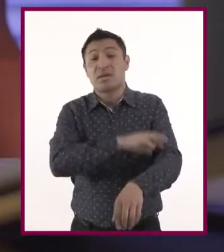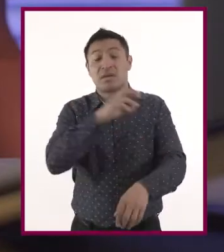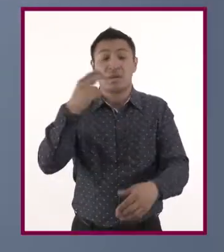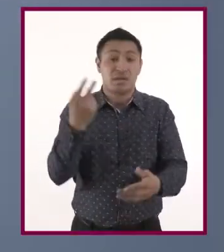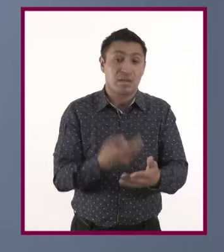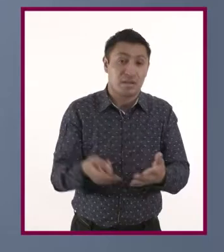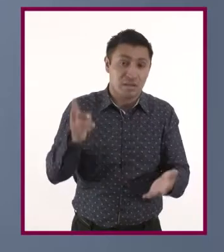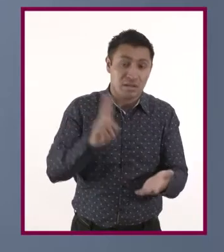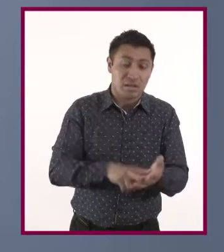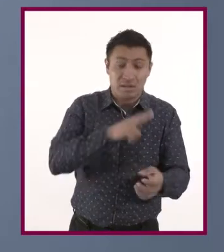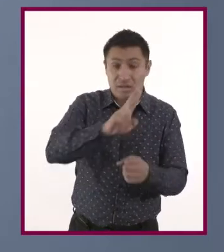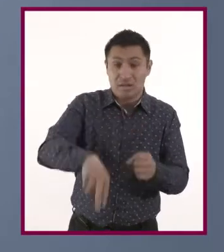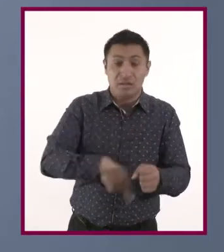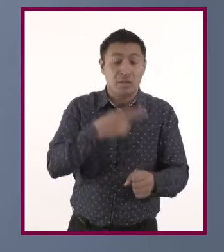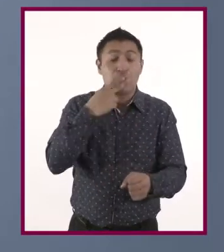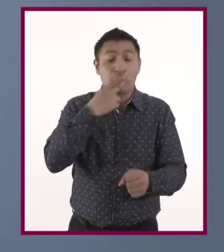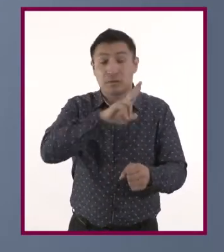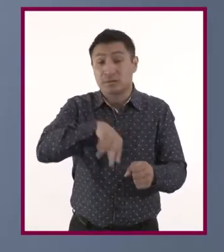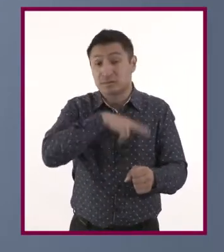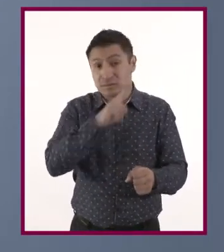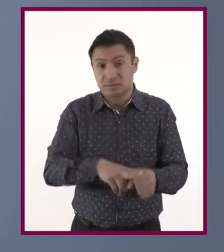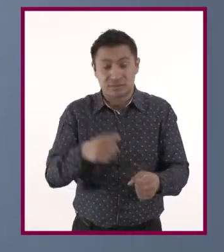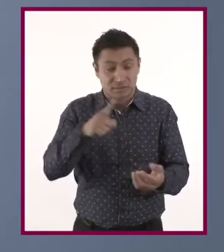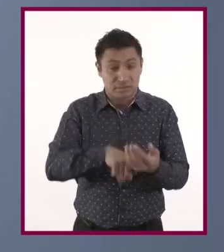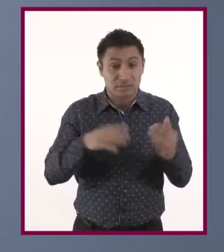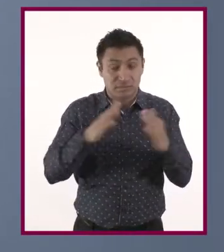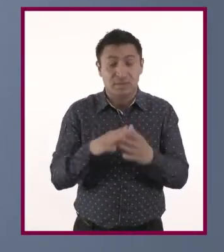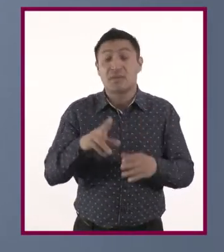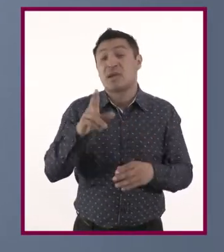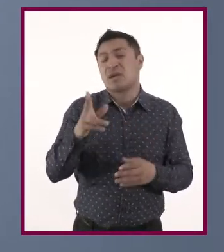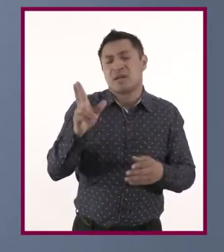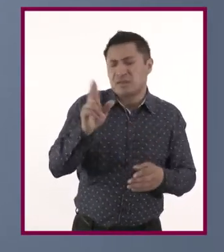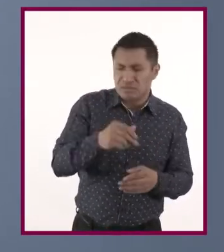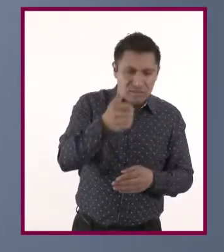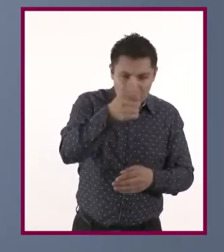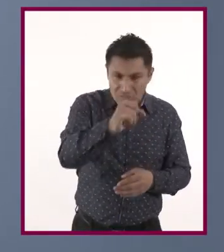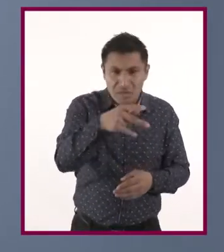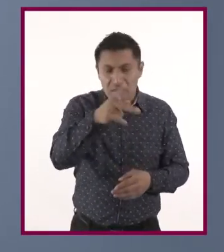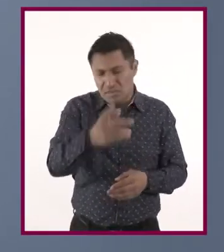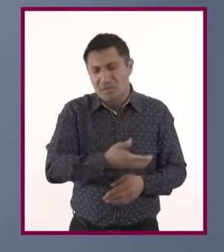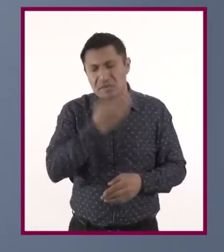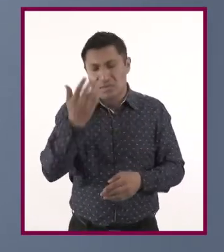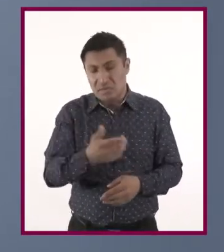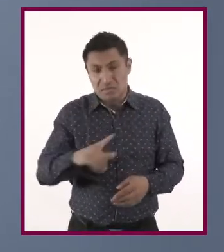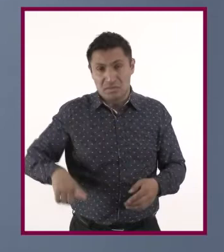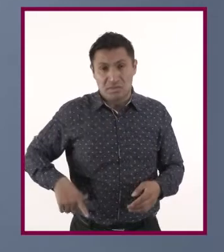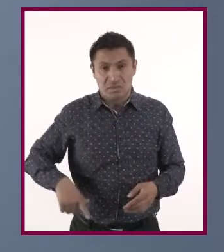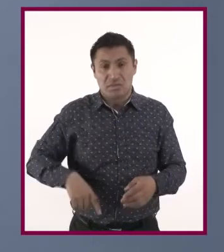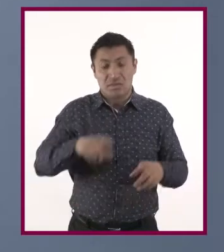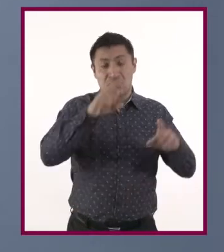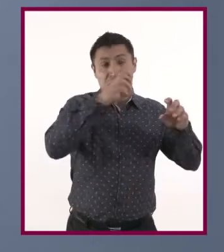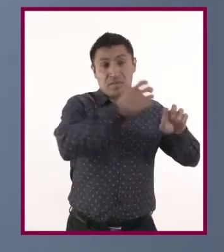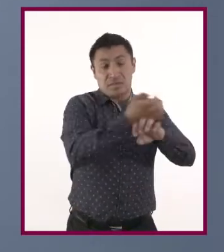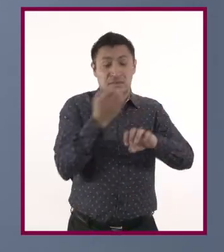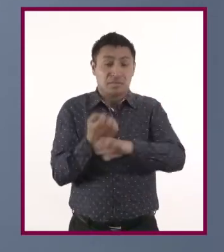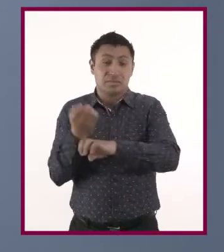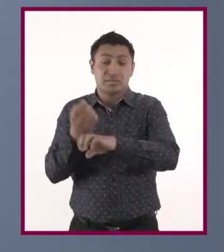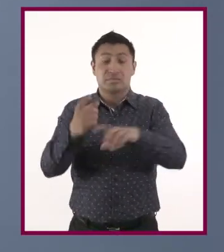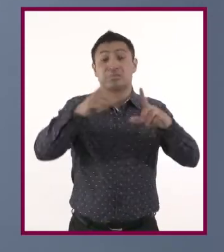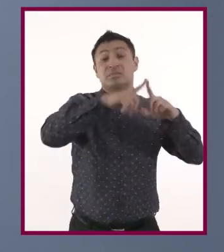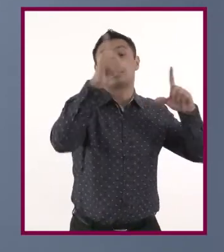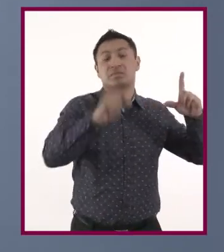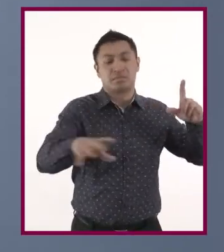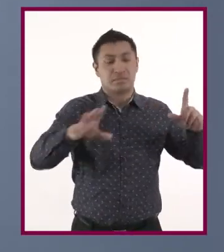viviendas? Pues no de forma masiva en nuestro país, pero cada vez es más frecuente que los gobiernos de varios estados en México ya consideren las